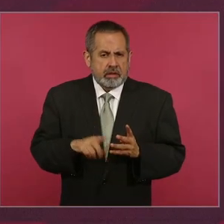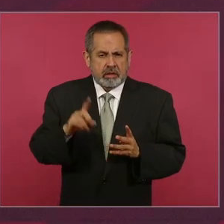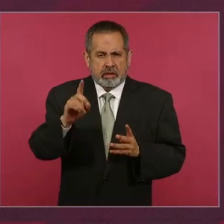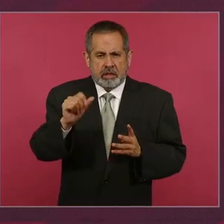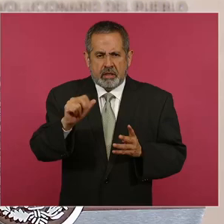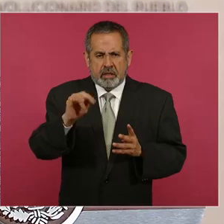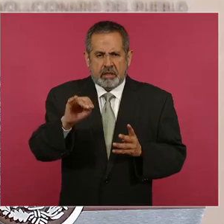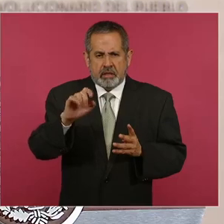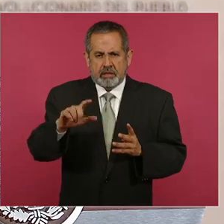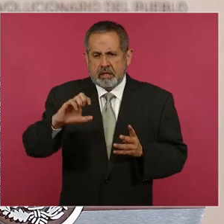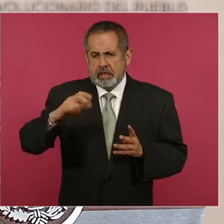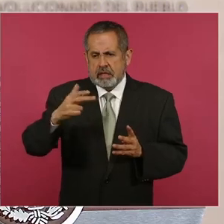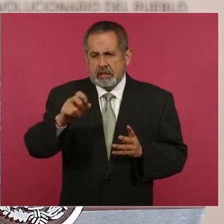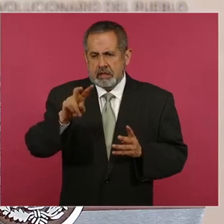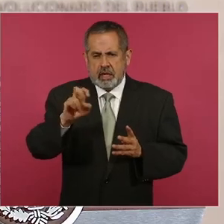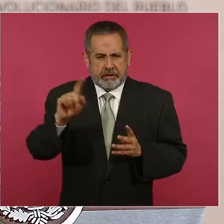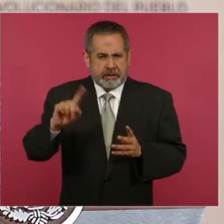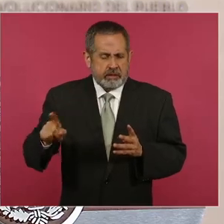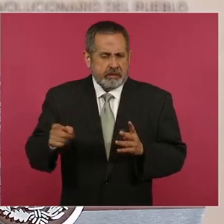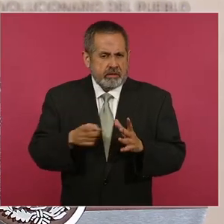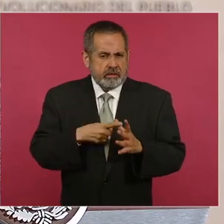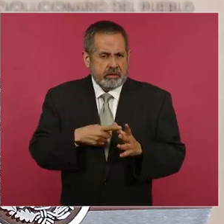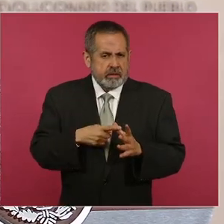Daniel Chávez.